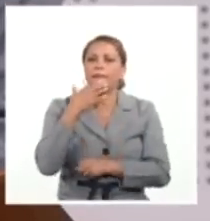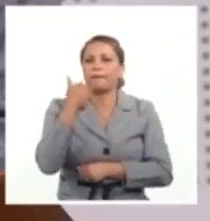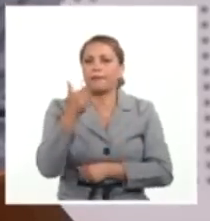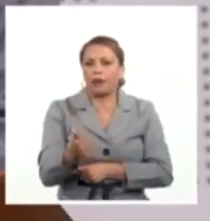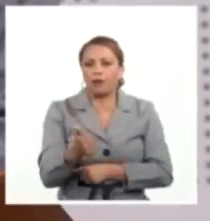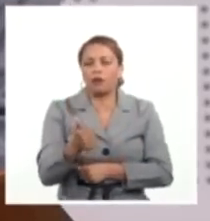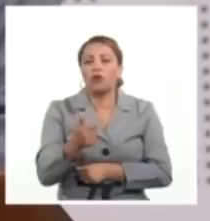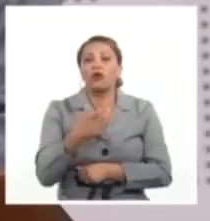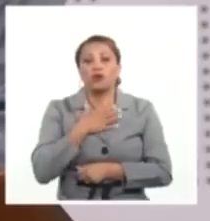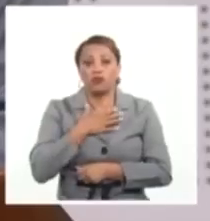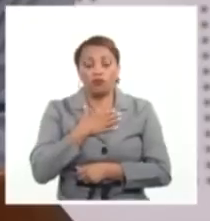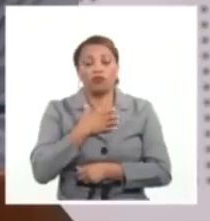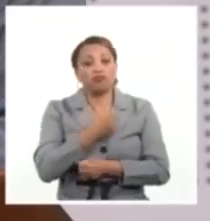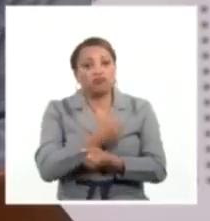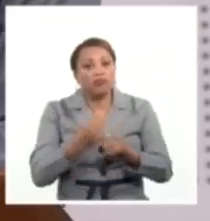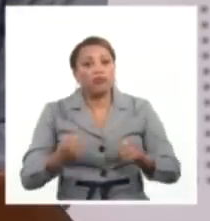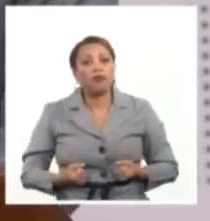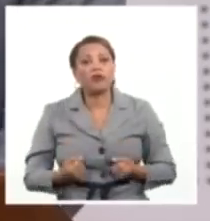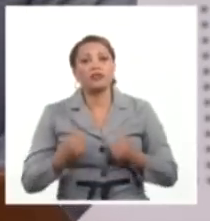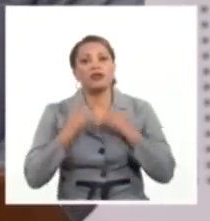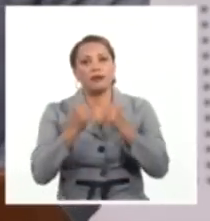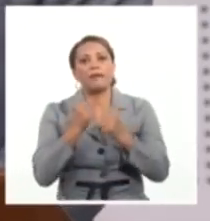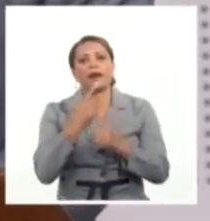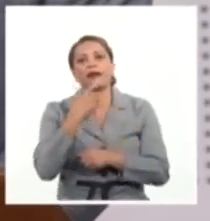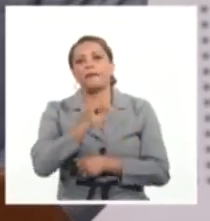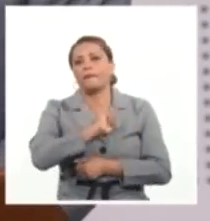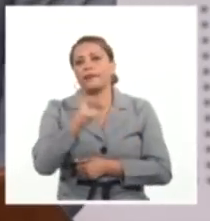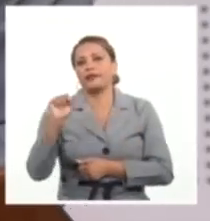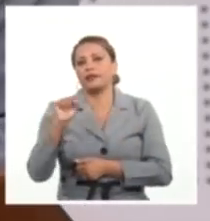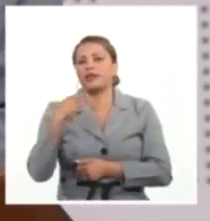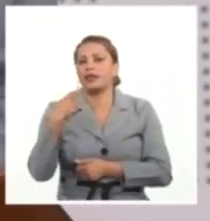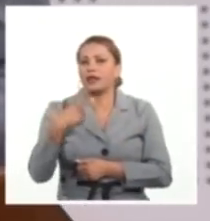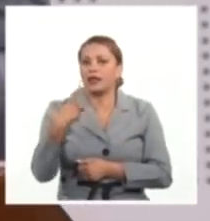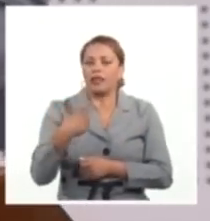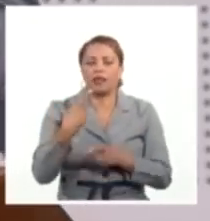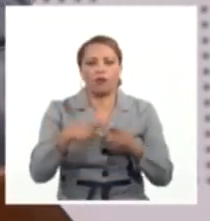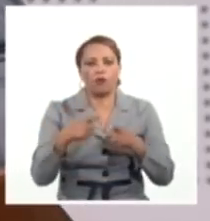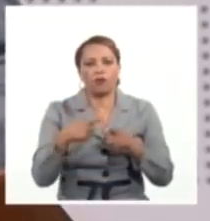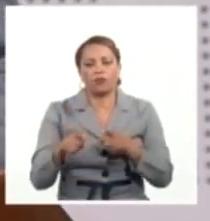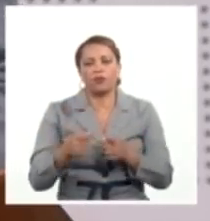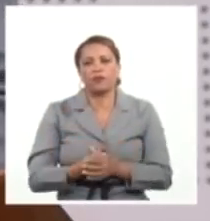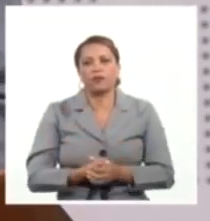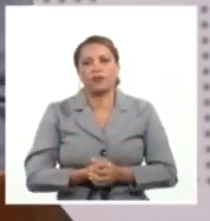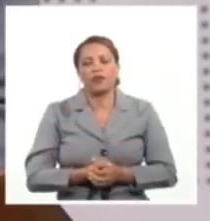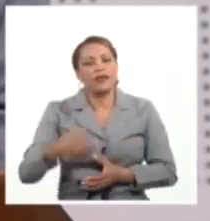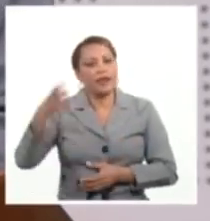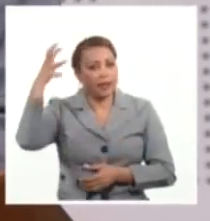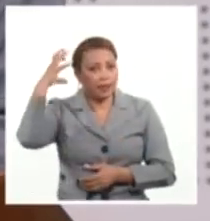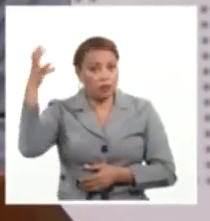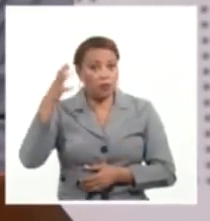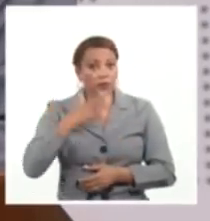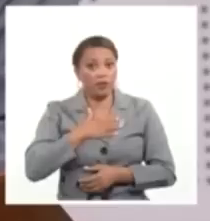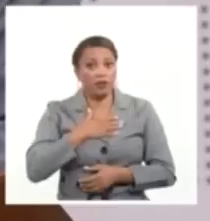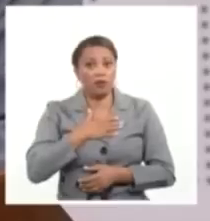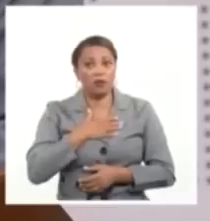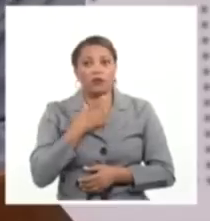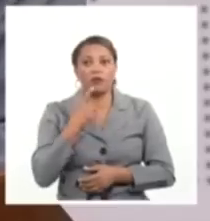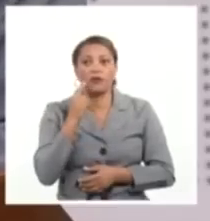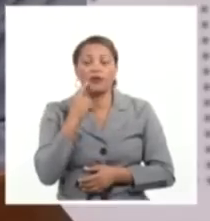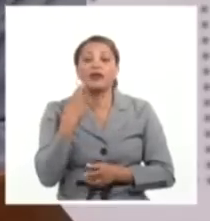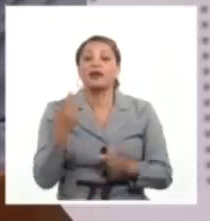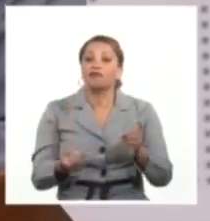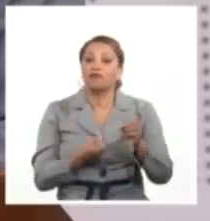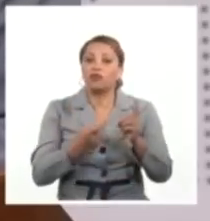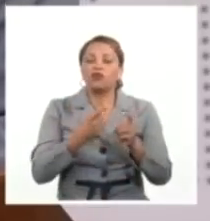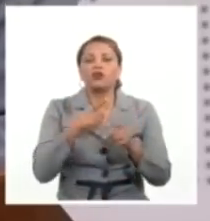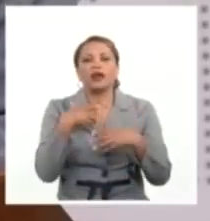fuerzas capaces de enfrentar y vencer cada reto, y los menciono. El gobierno más desafiado que todos a